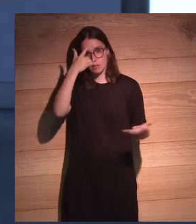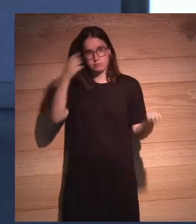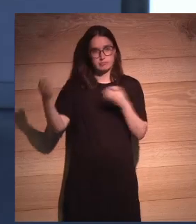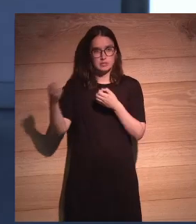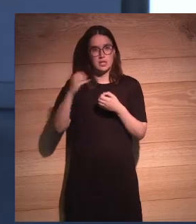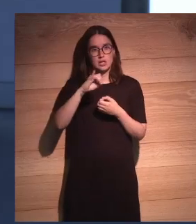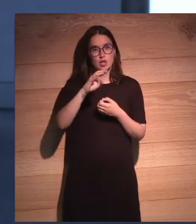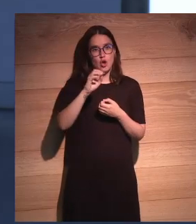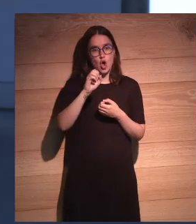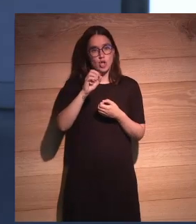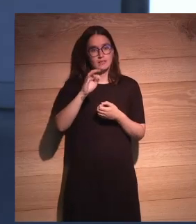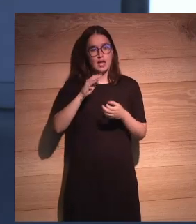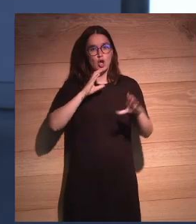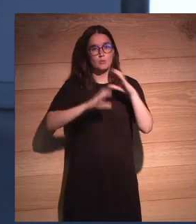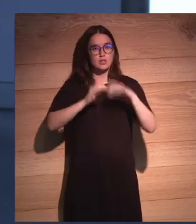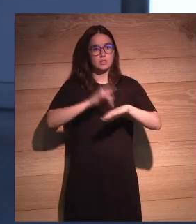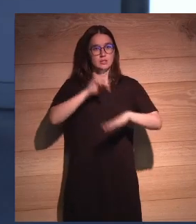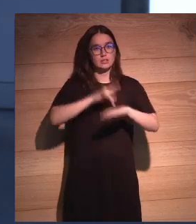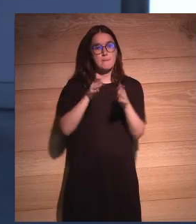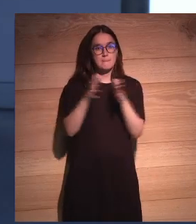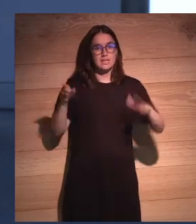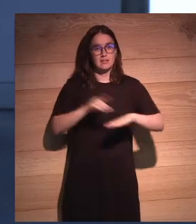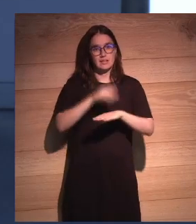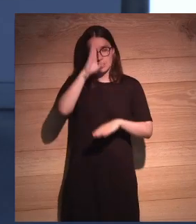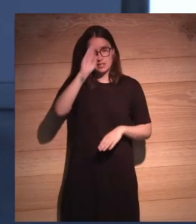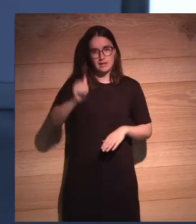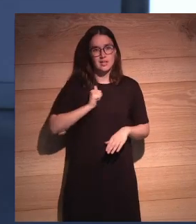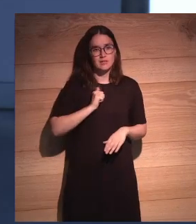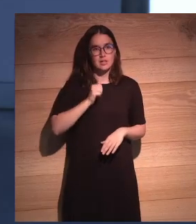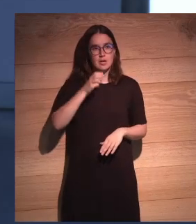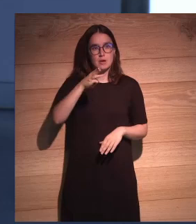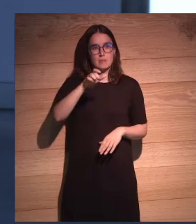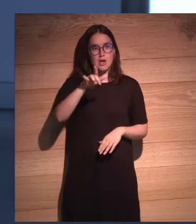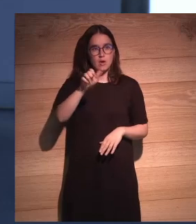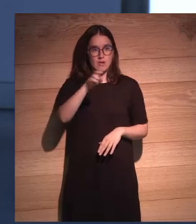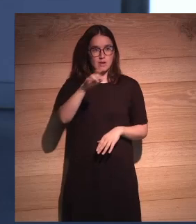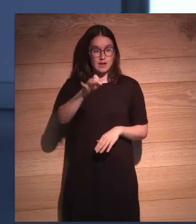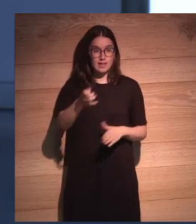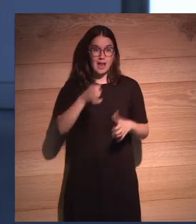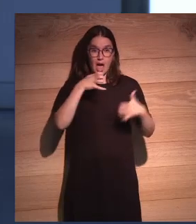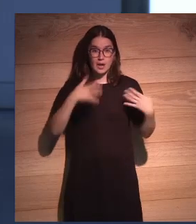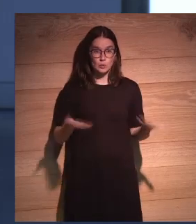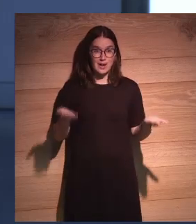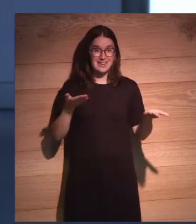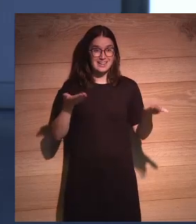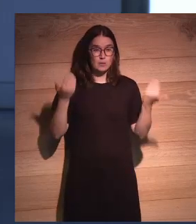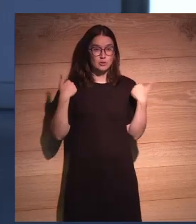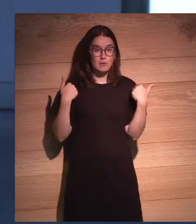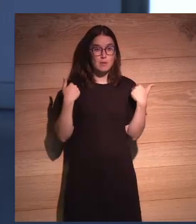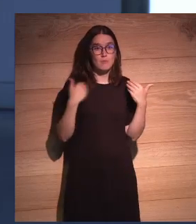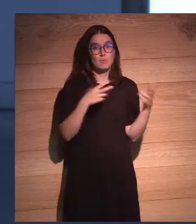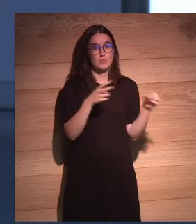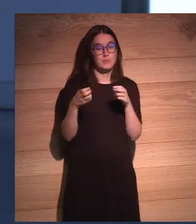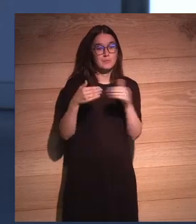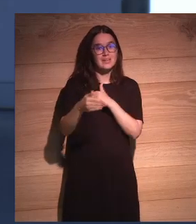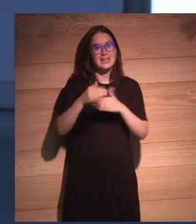en IoT, en comunicaciones digitales, Big Data, inteligencia artificial, Paula Valverde. Es la actual responsable de Producto e Innovación en Profuturo. Una